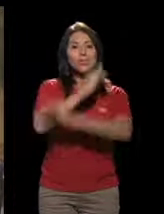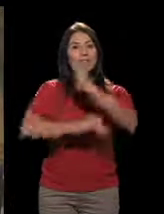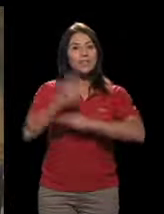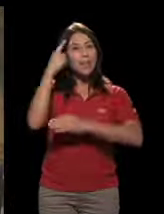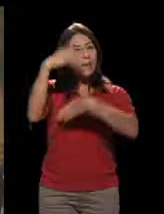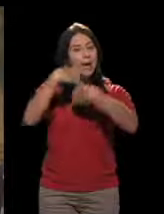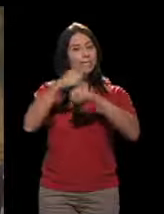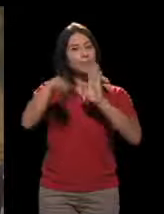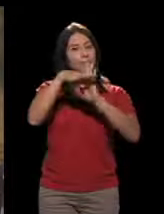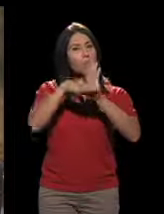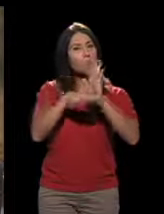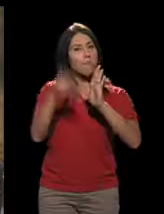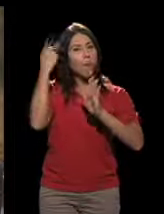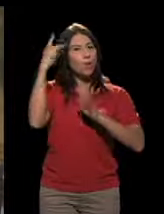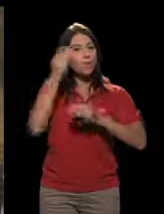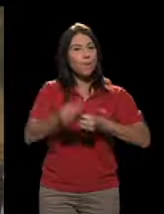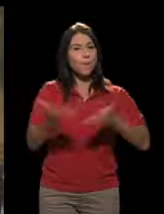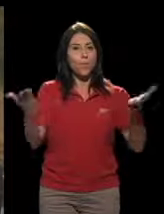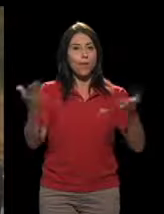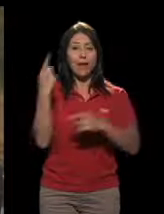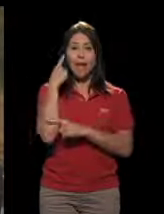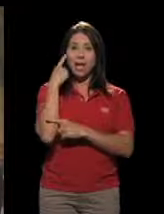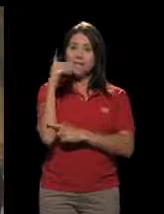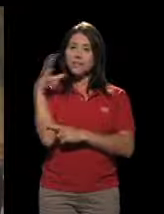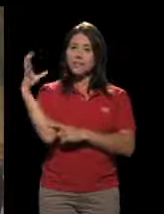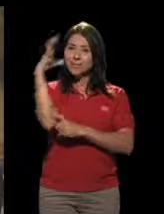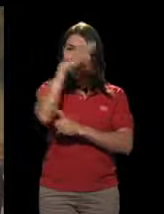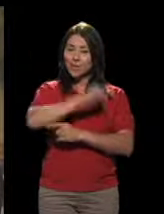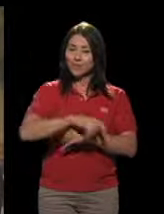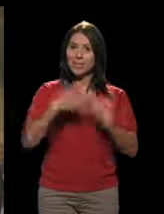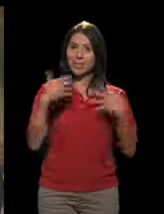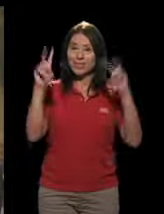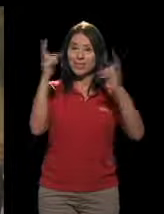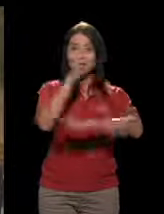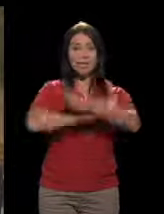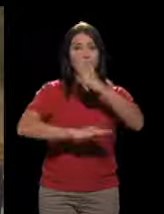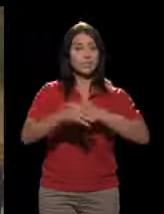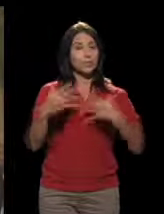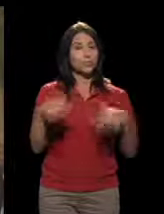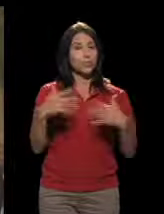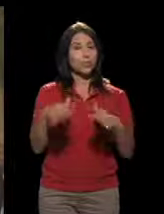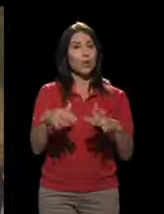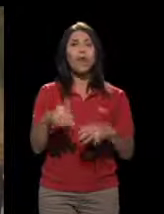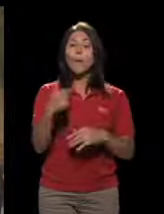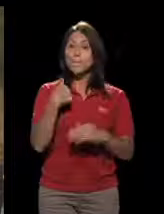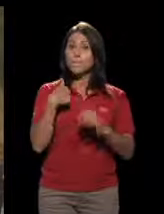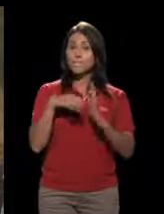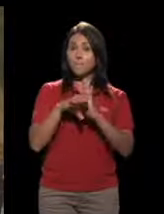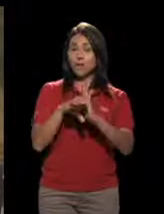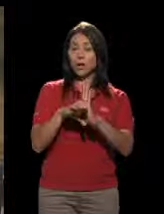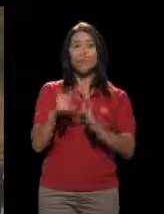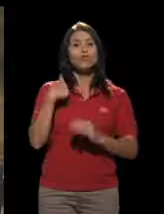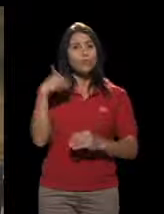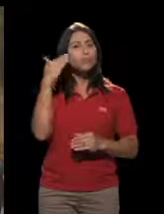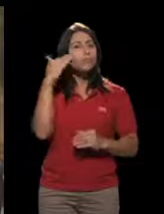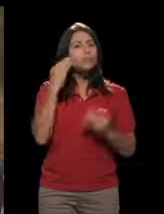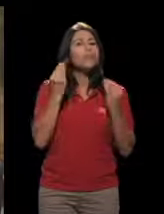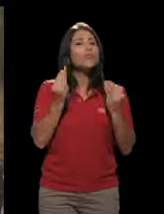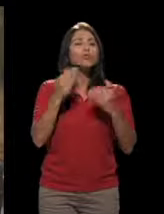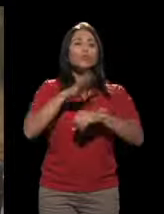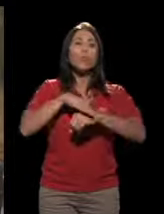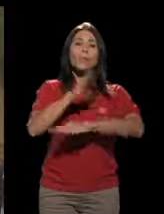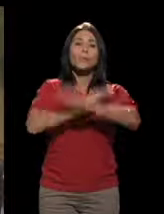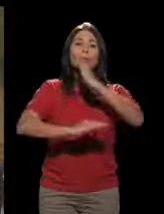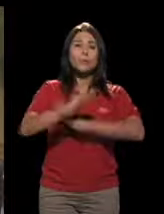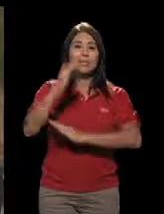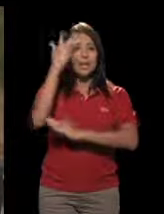pública para poder tener esa visualización de lo grande que es el abanico de la discapacidad. Yo, por ejemplo, puedo saber mucho sobre